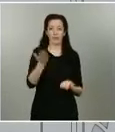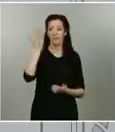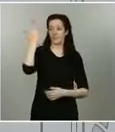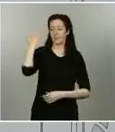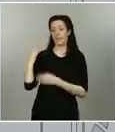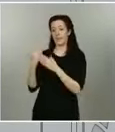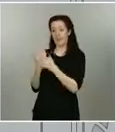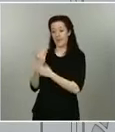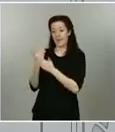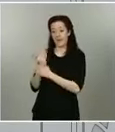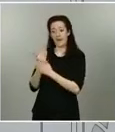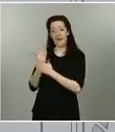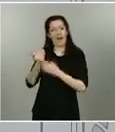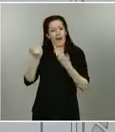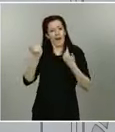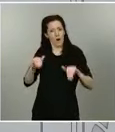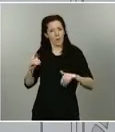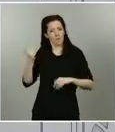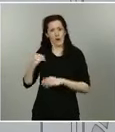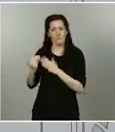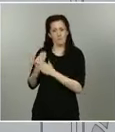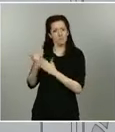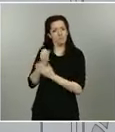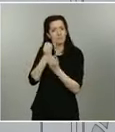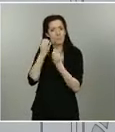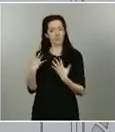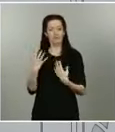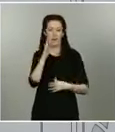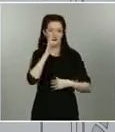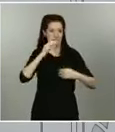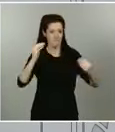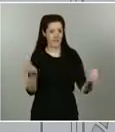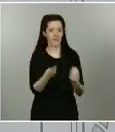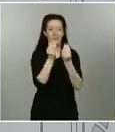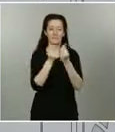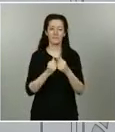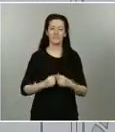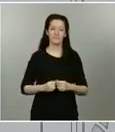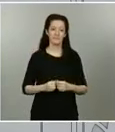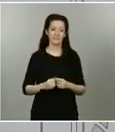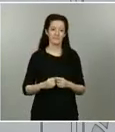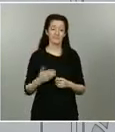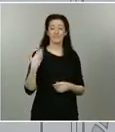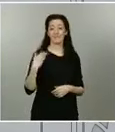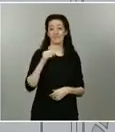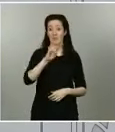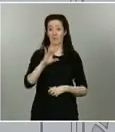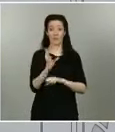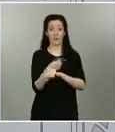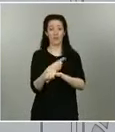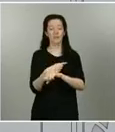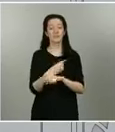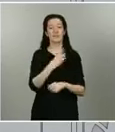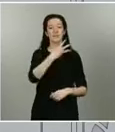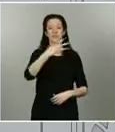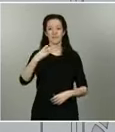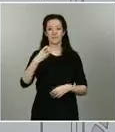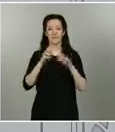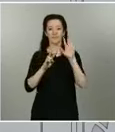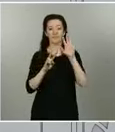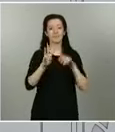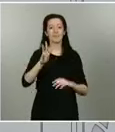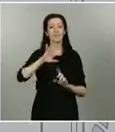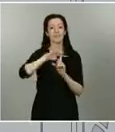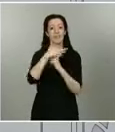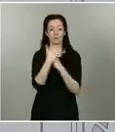sí era muy buena. Se han notificado en las últimas 24 horas 373 casos nuevos, lo